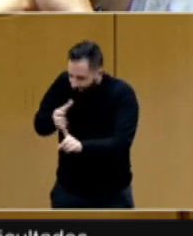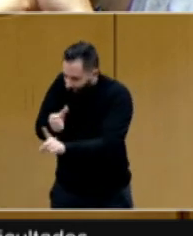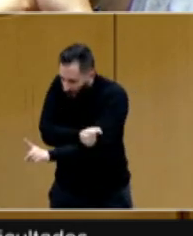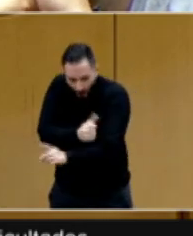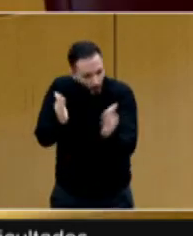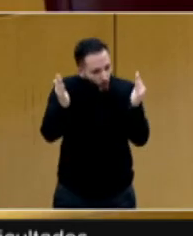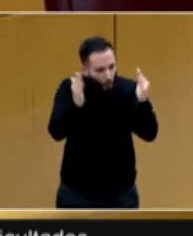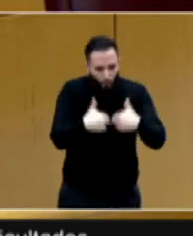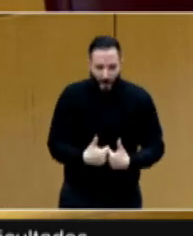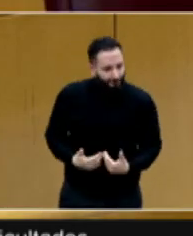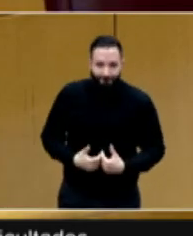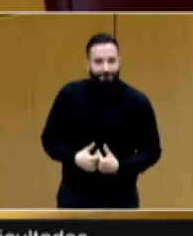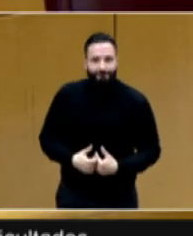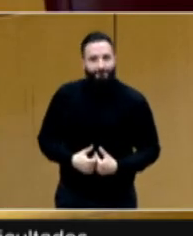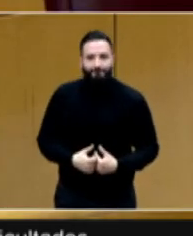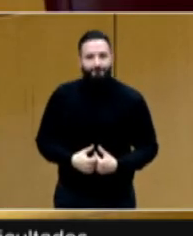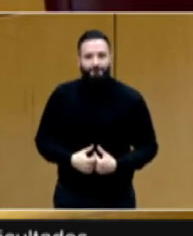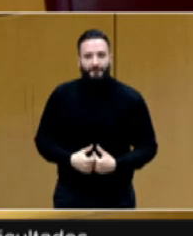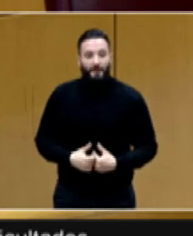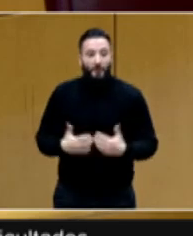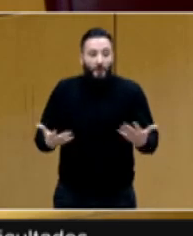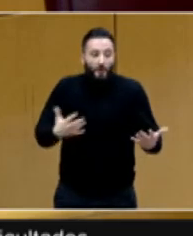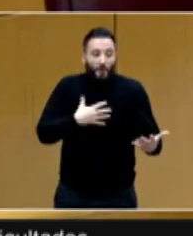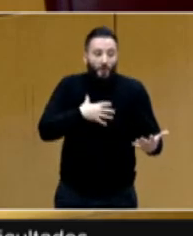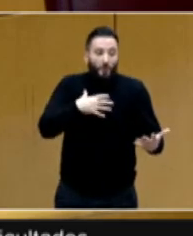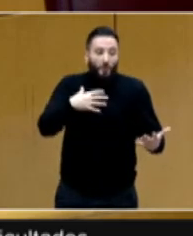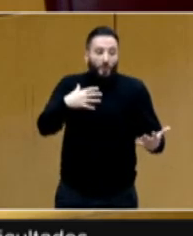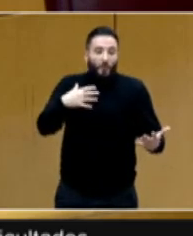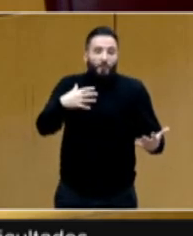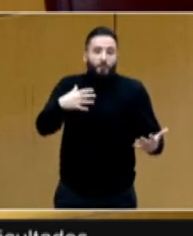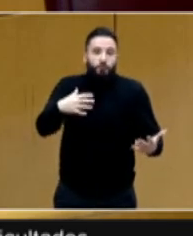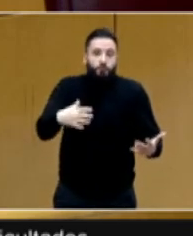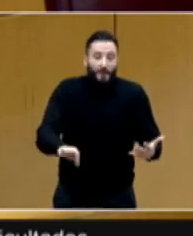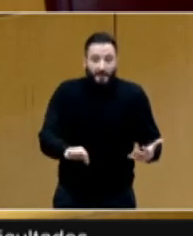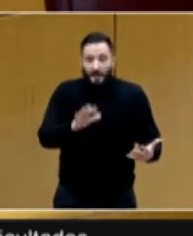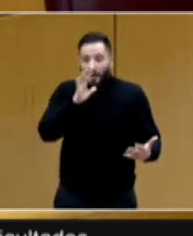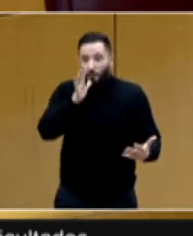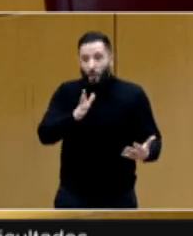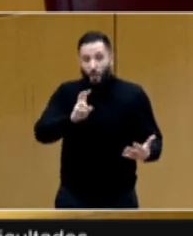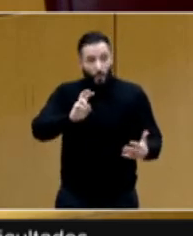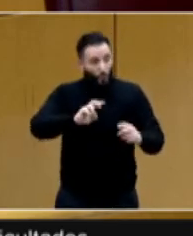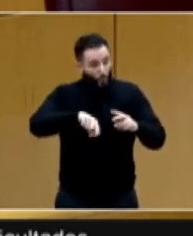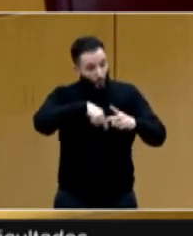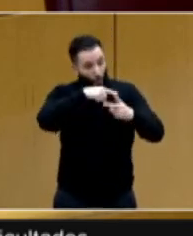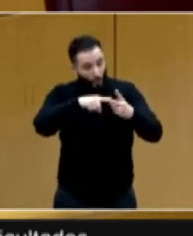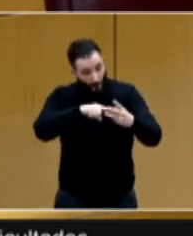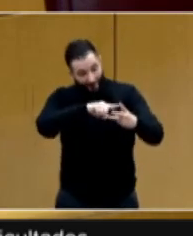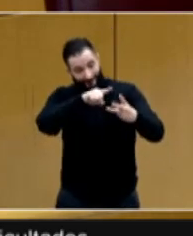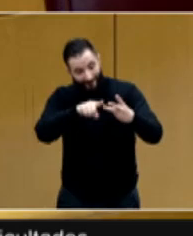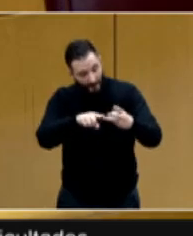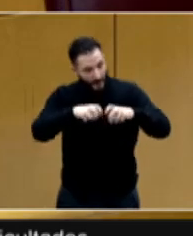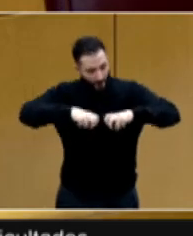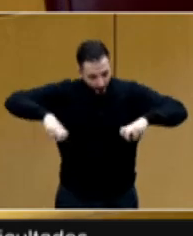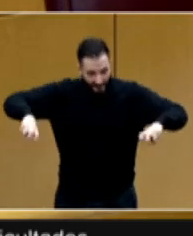he ido Quizá no soy el más indicado pero sí que después hay mesas suficientes y luego